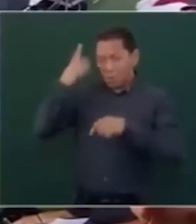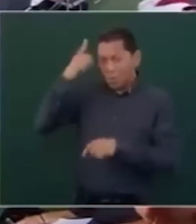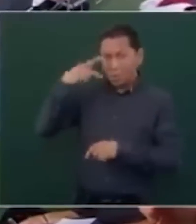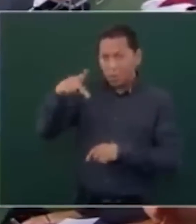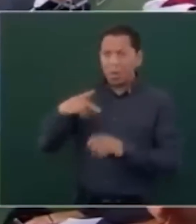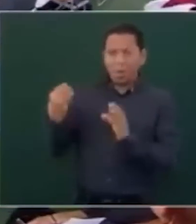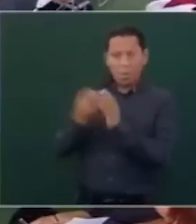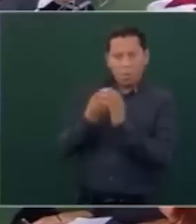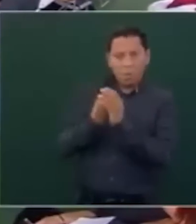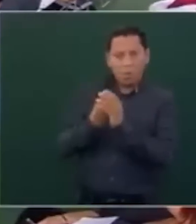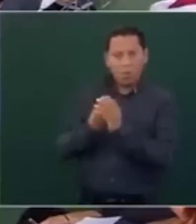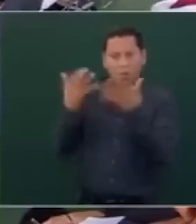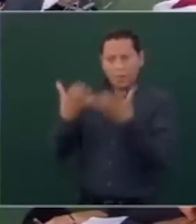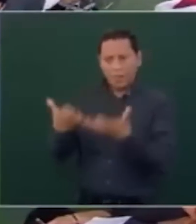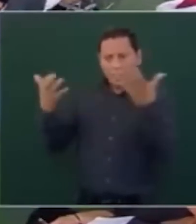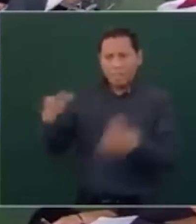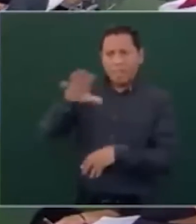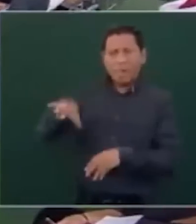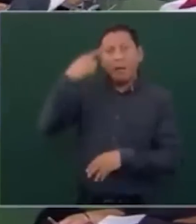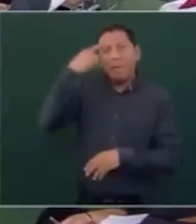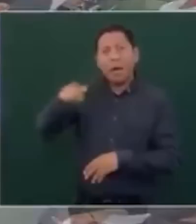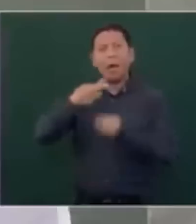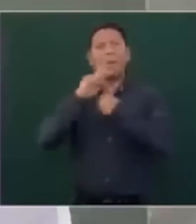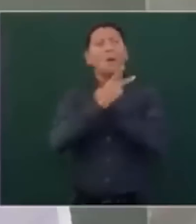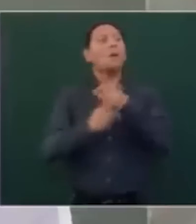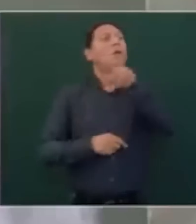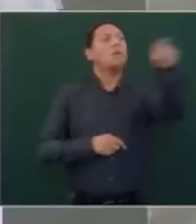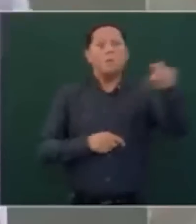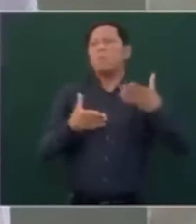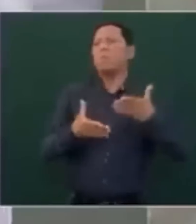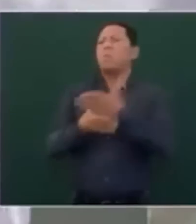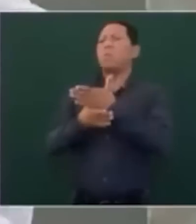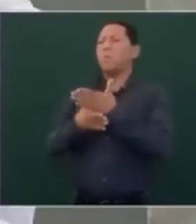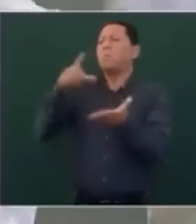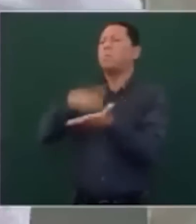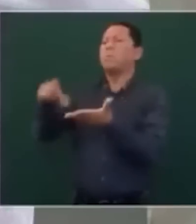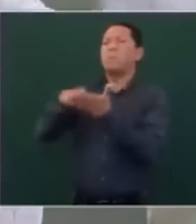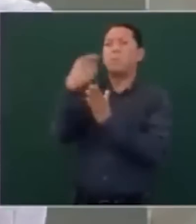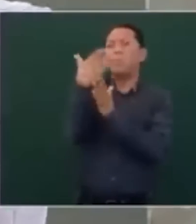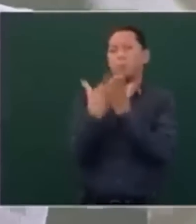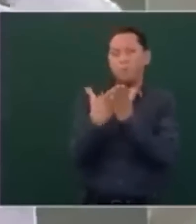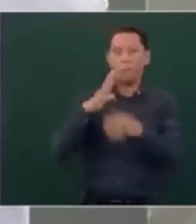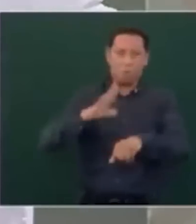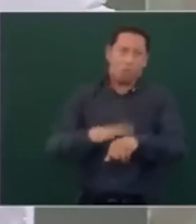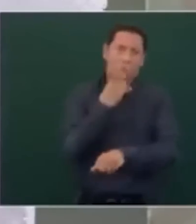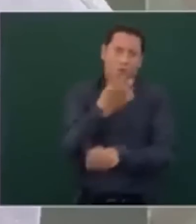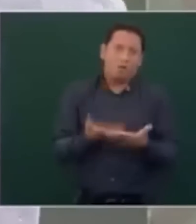que pusieron las tierras ejidales al mercado. Por eso ahora hay ejidatarios